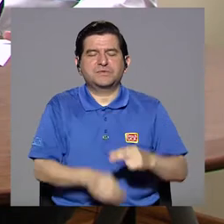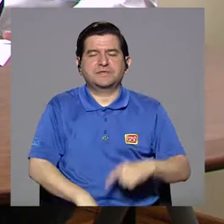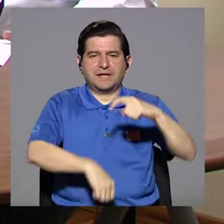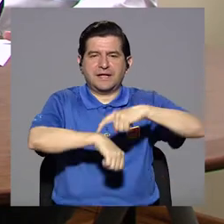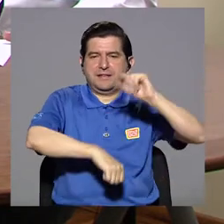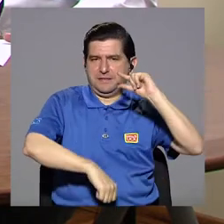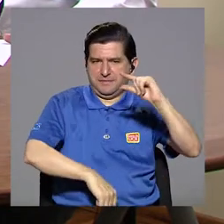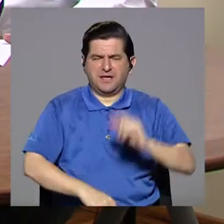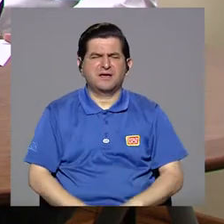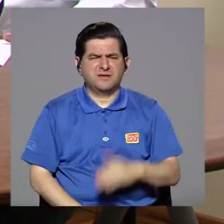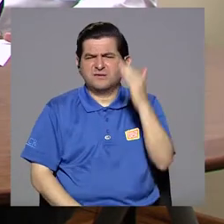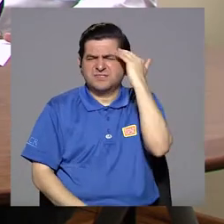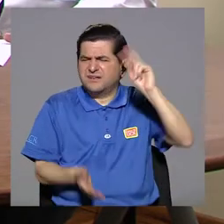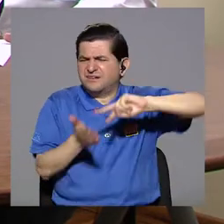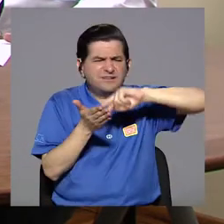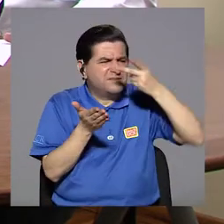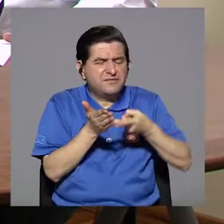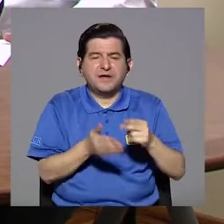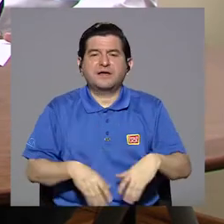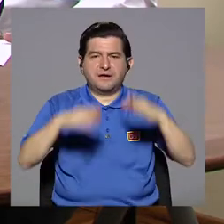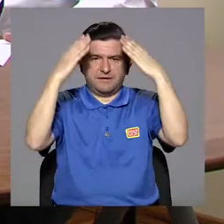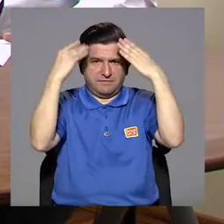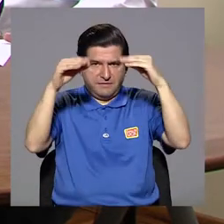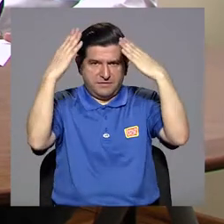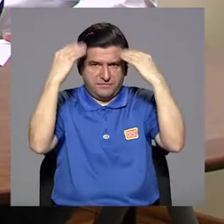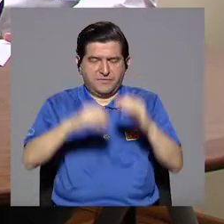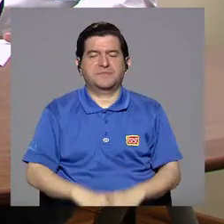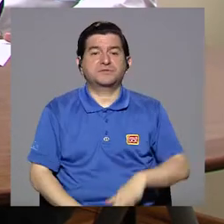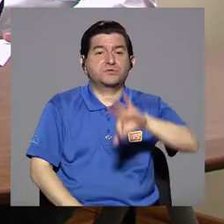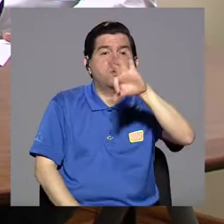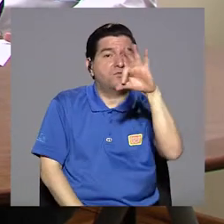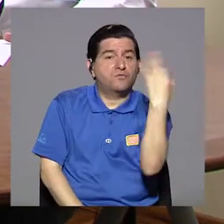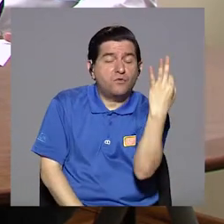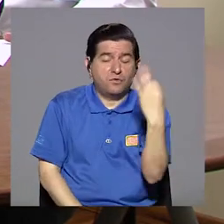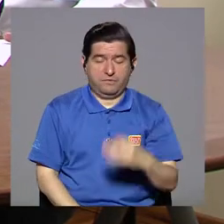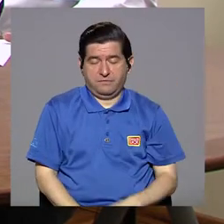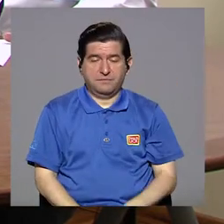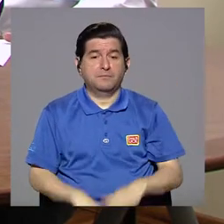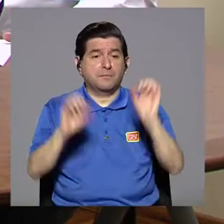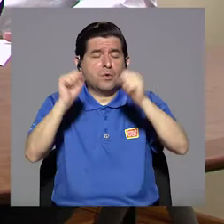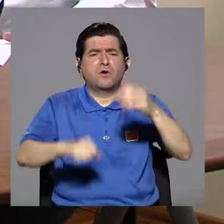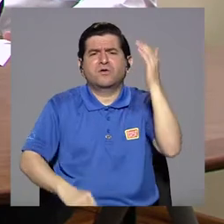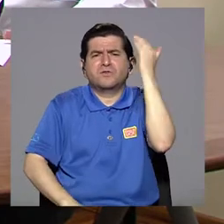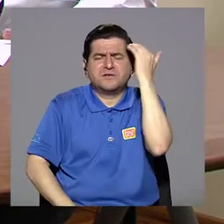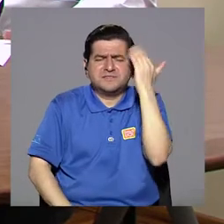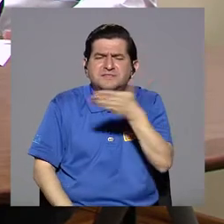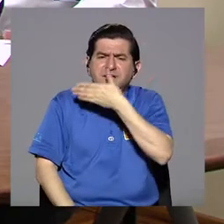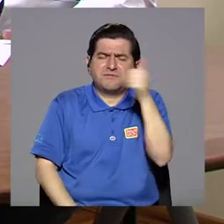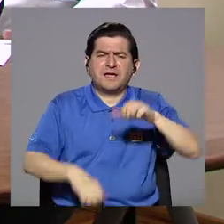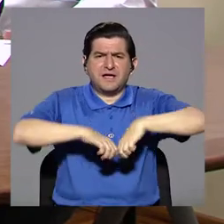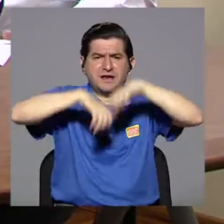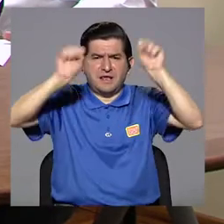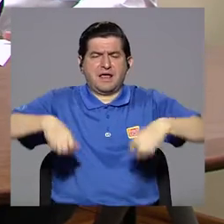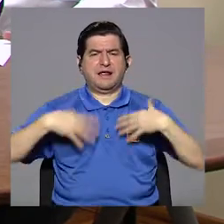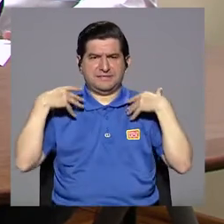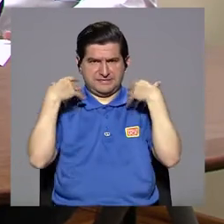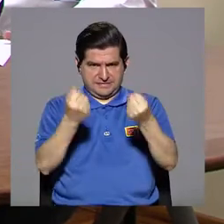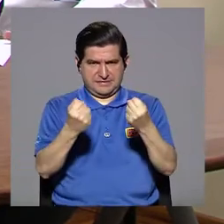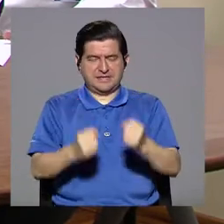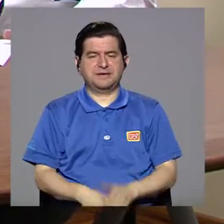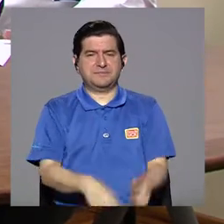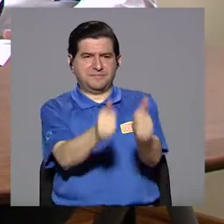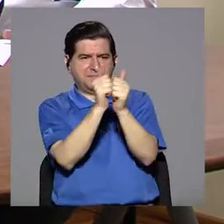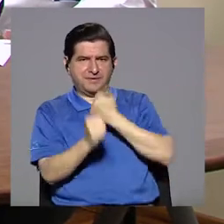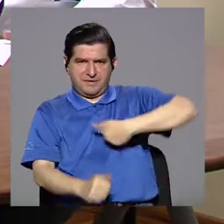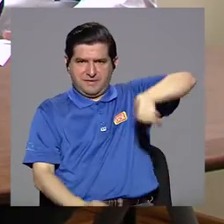queremos saber de qué se trata y también llevarlos toda esta información ya que es una forma en la que podemos conocer mejor el sistema de salud